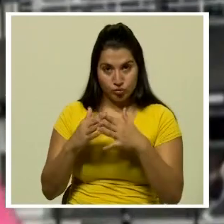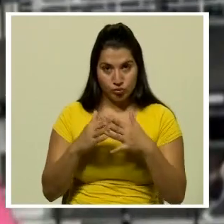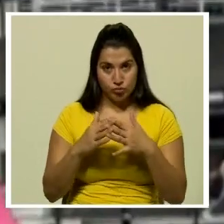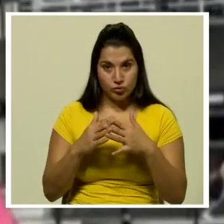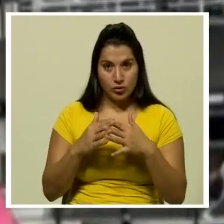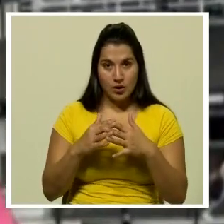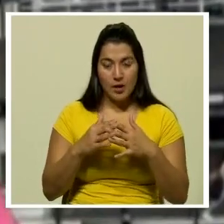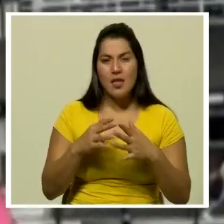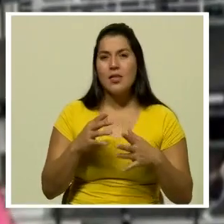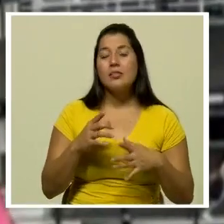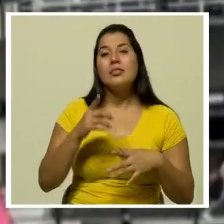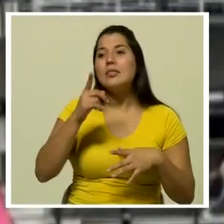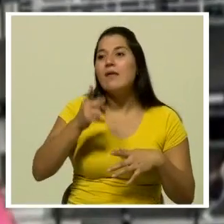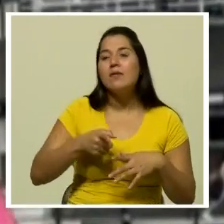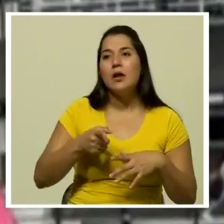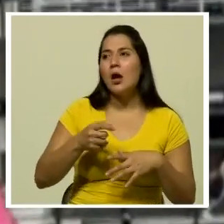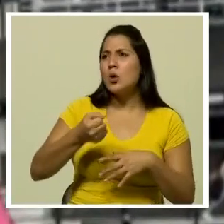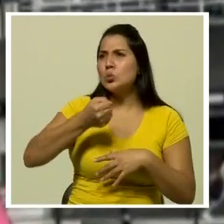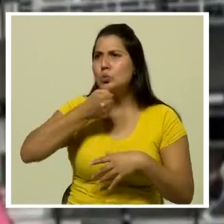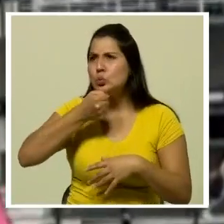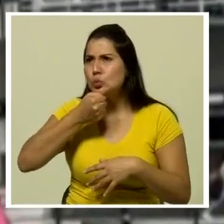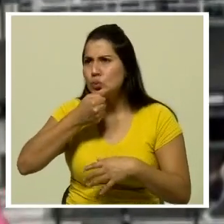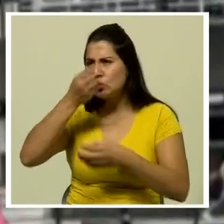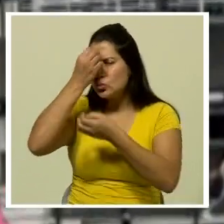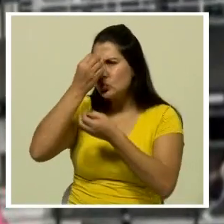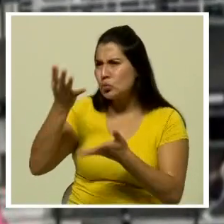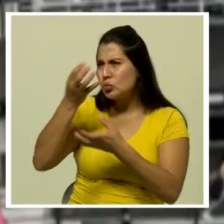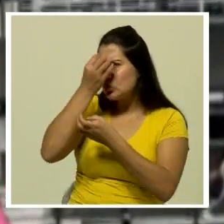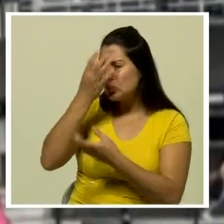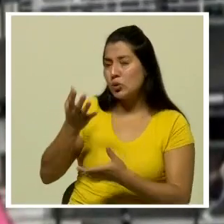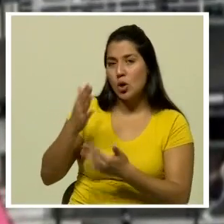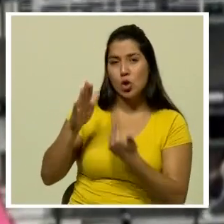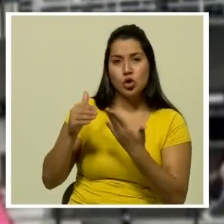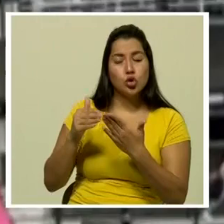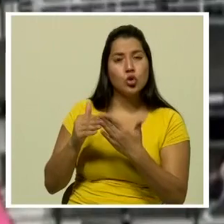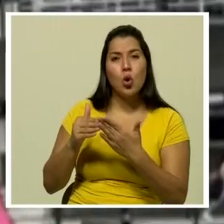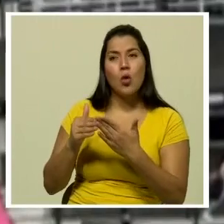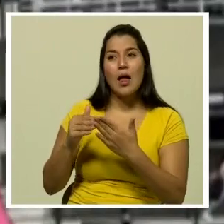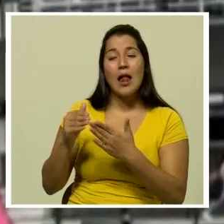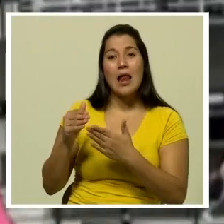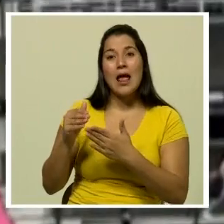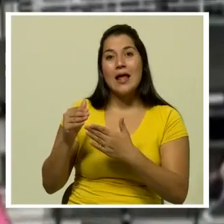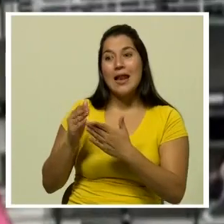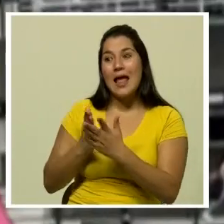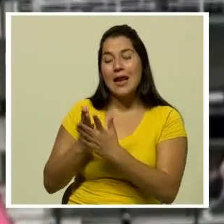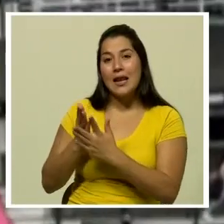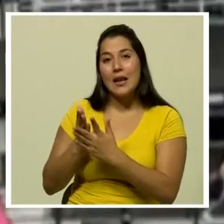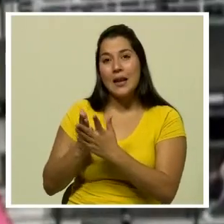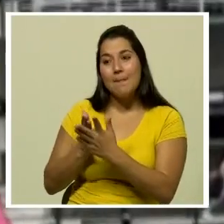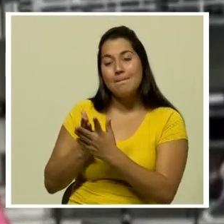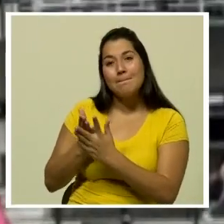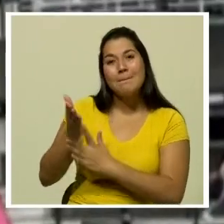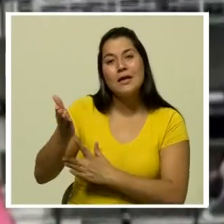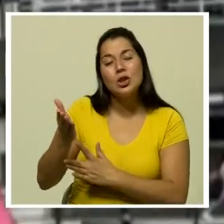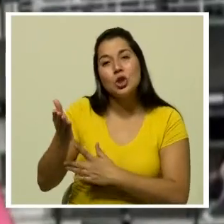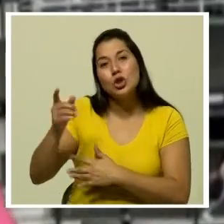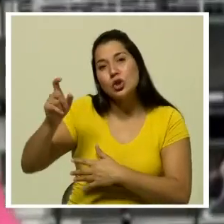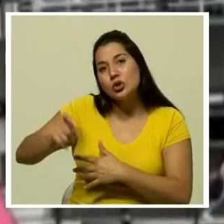dar los micrófonos, las cámaras, todas las plataformas necesarias para que la institucionalidad pudiera